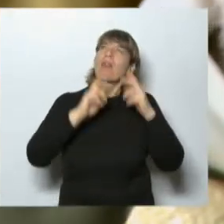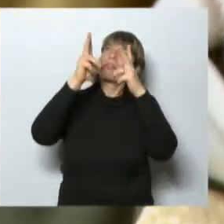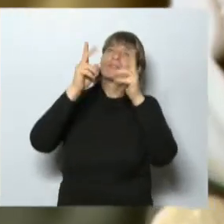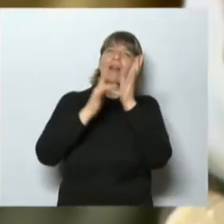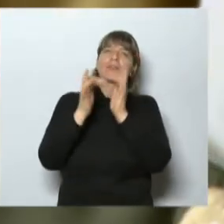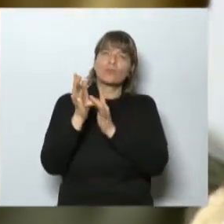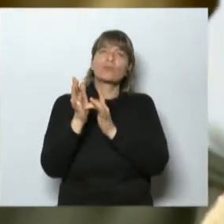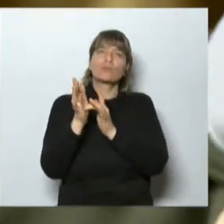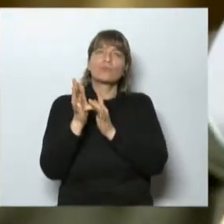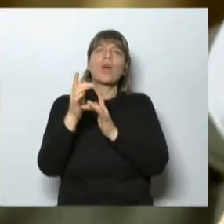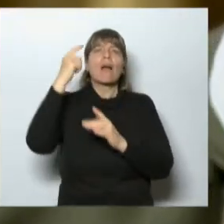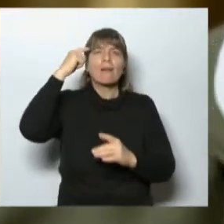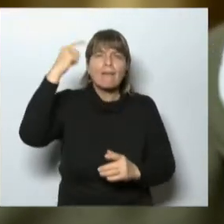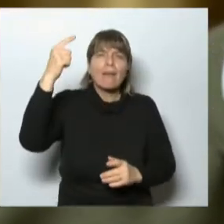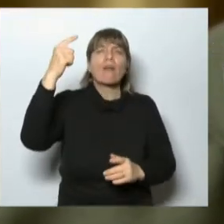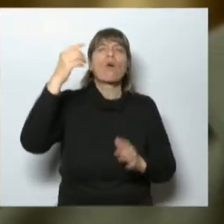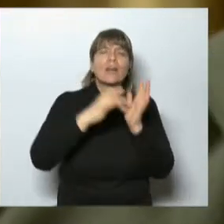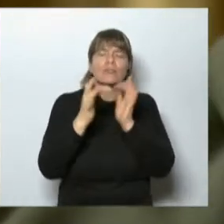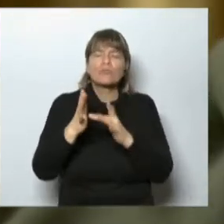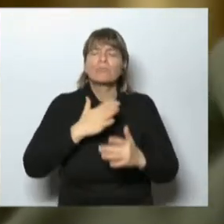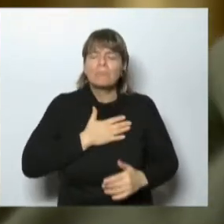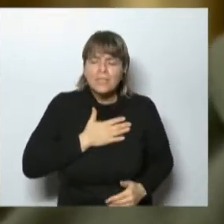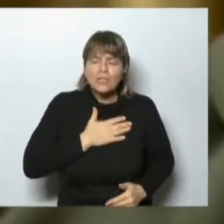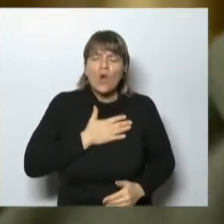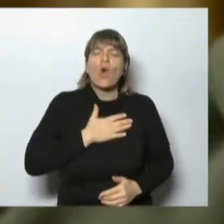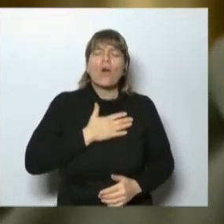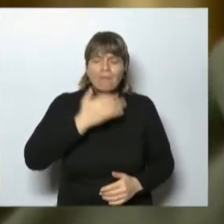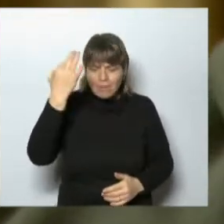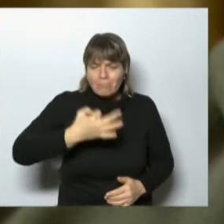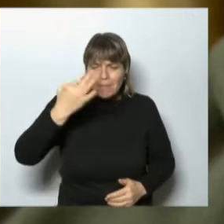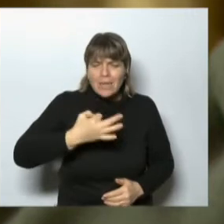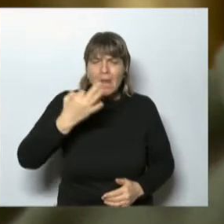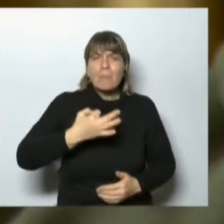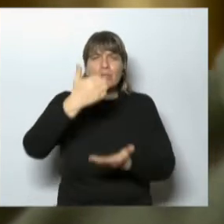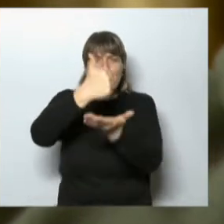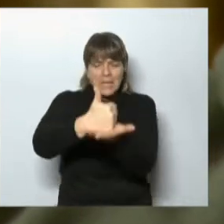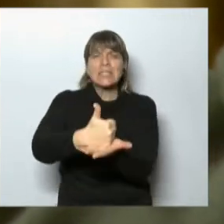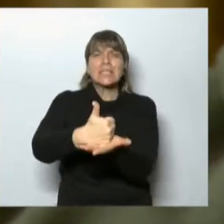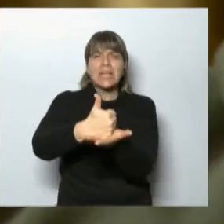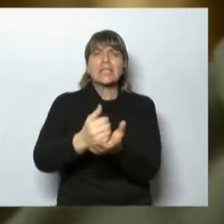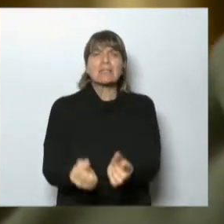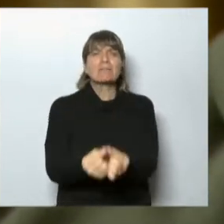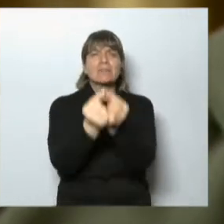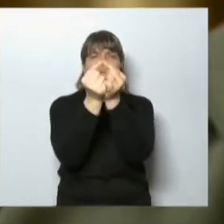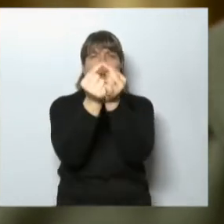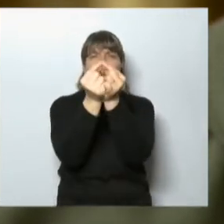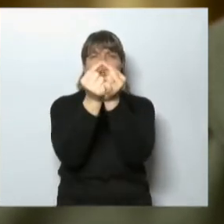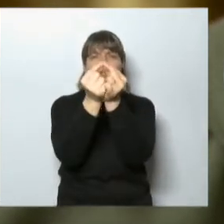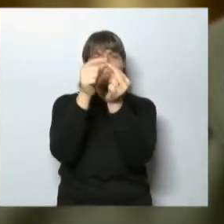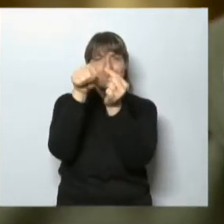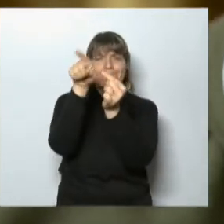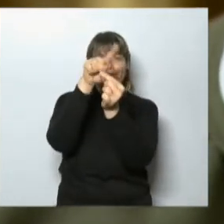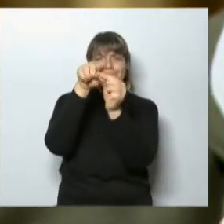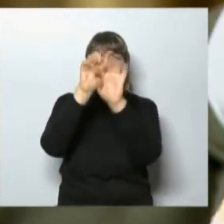Jesús: creo, Jesús mío, que estás realmente presente en el Santísimo Sacramento